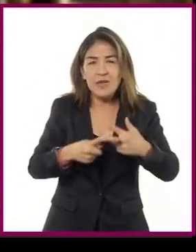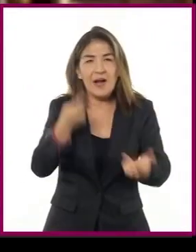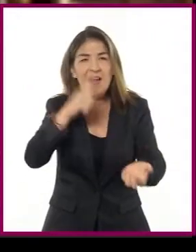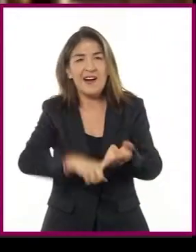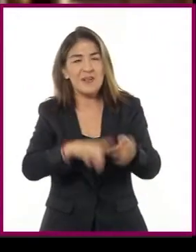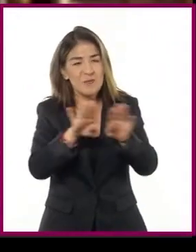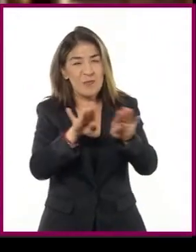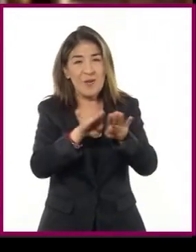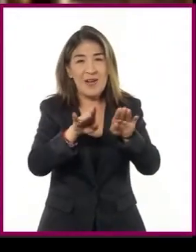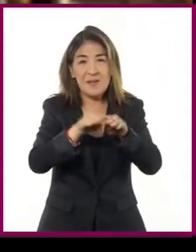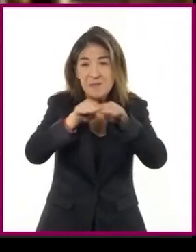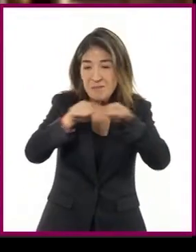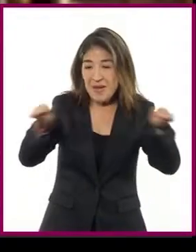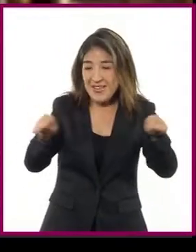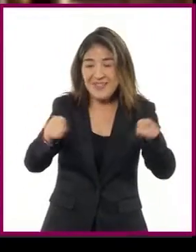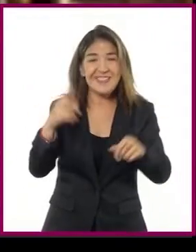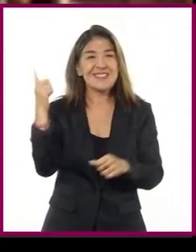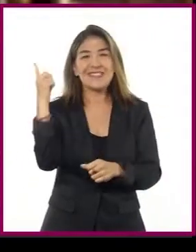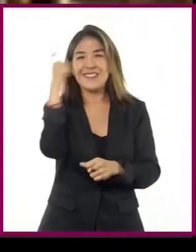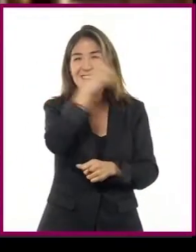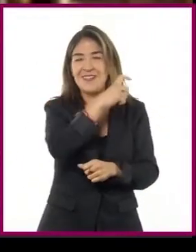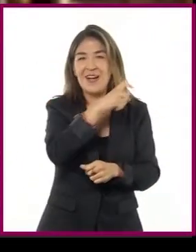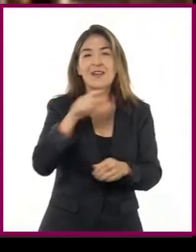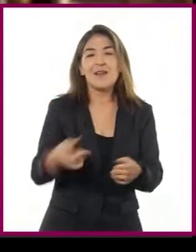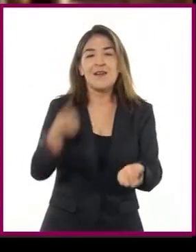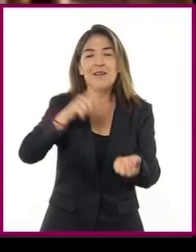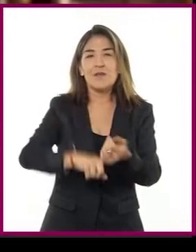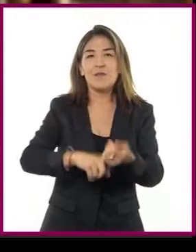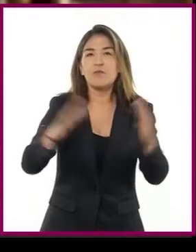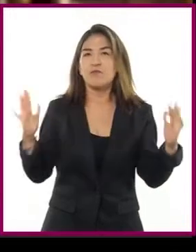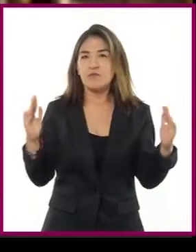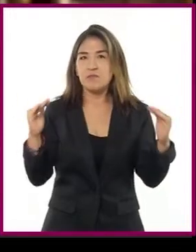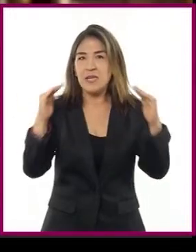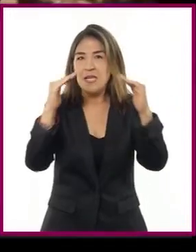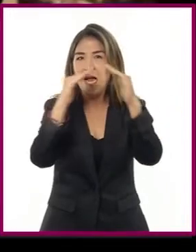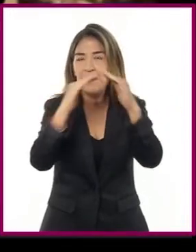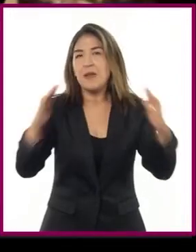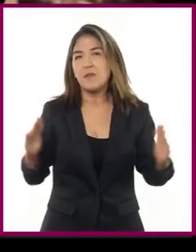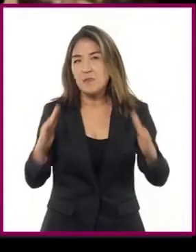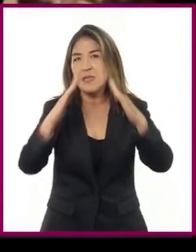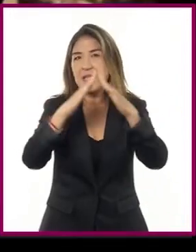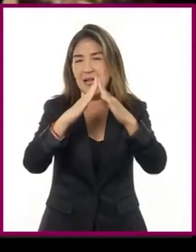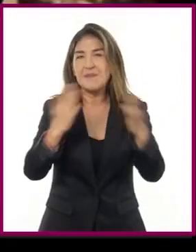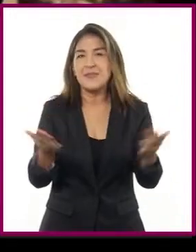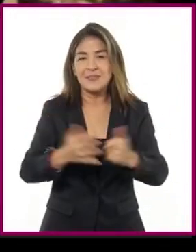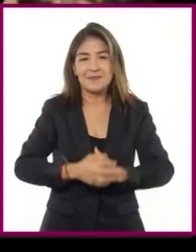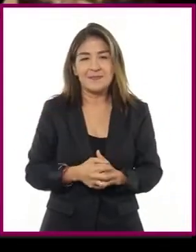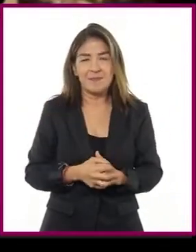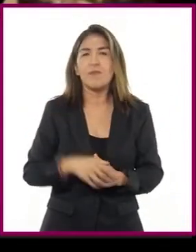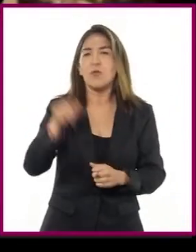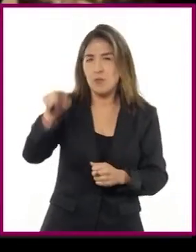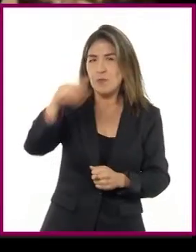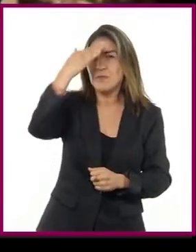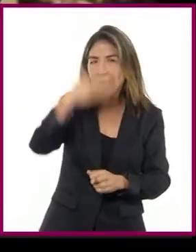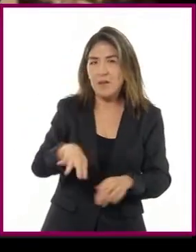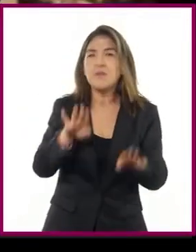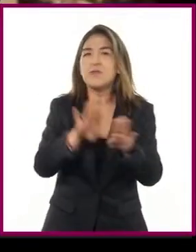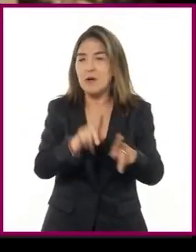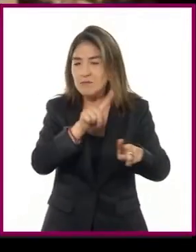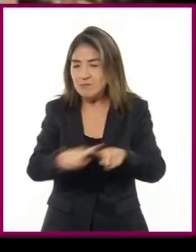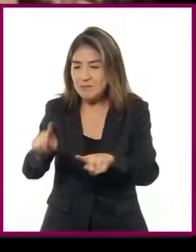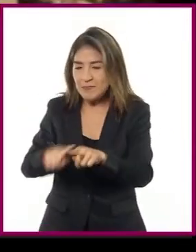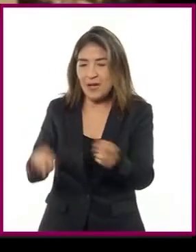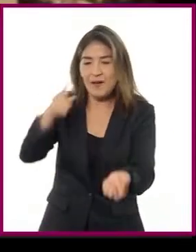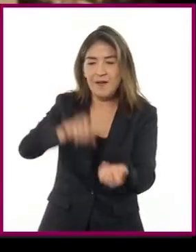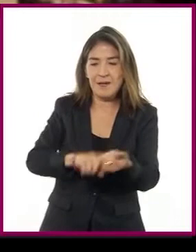distancias inaccesibles, como la altura de una pirámide. Parece que sabes mucho sobre los problemas a